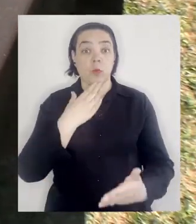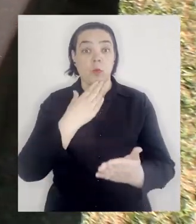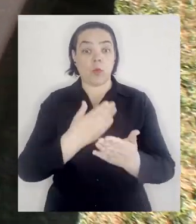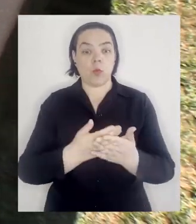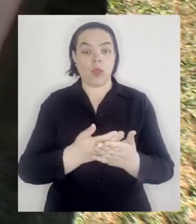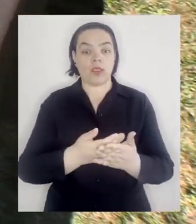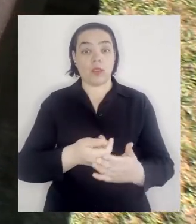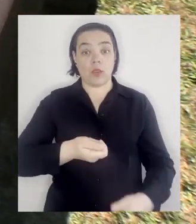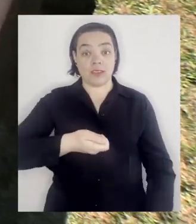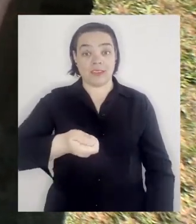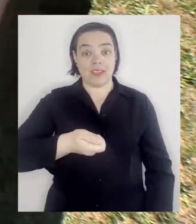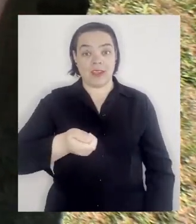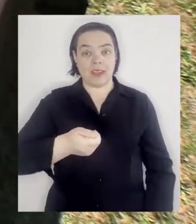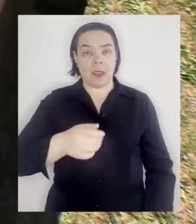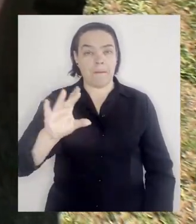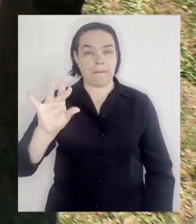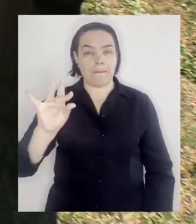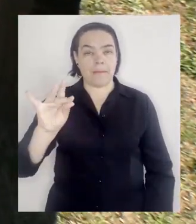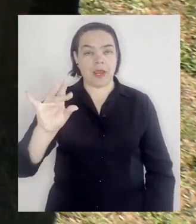Ya,